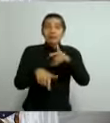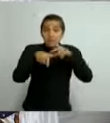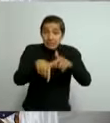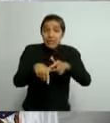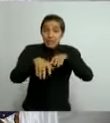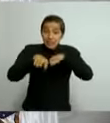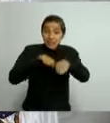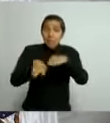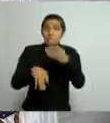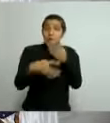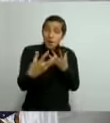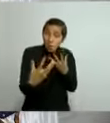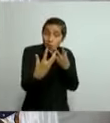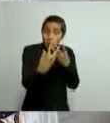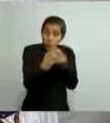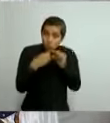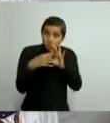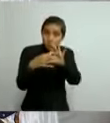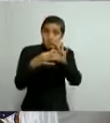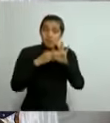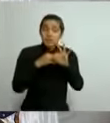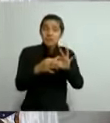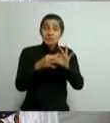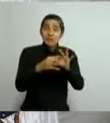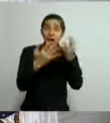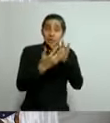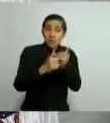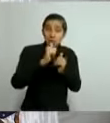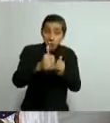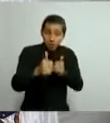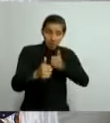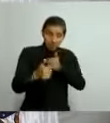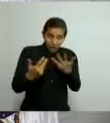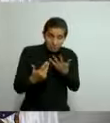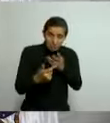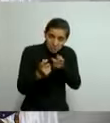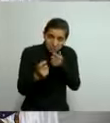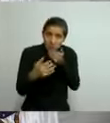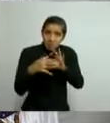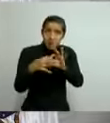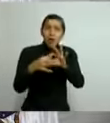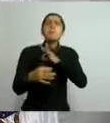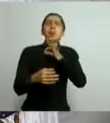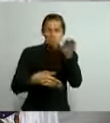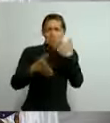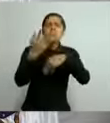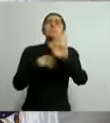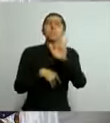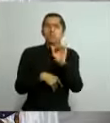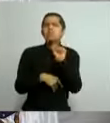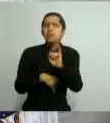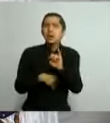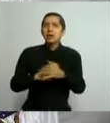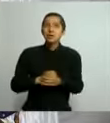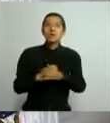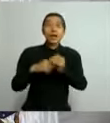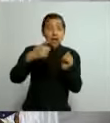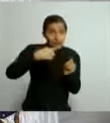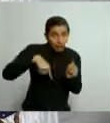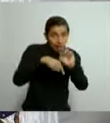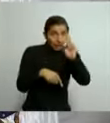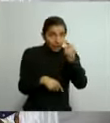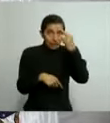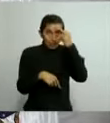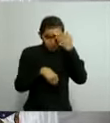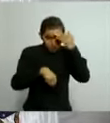juntos y haciendo cada quien la parte que nos toca, vamos a salir adelante. Hay que tener presente que